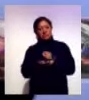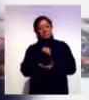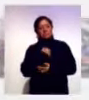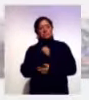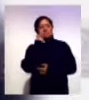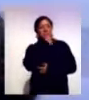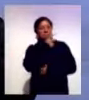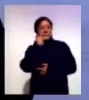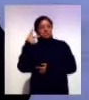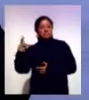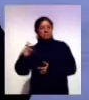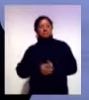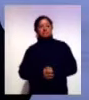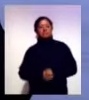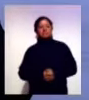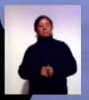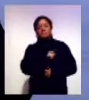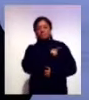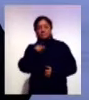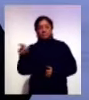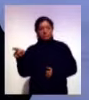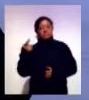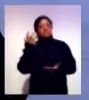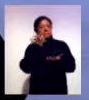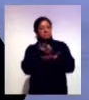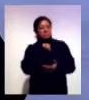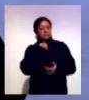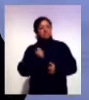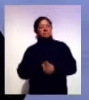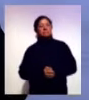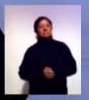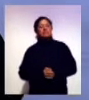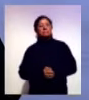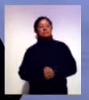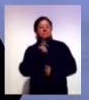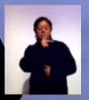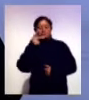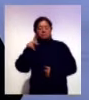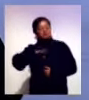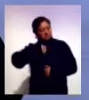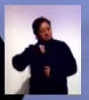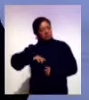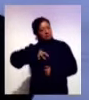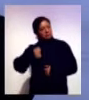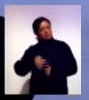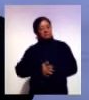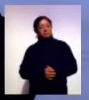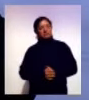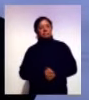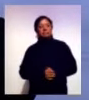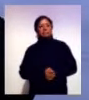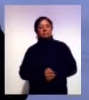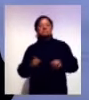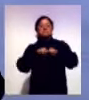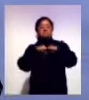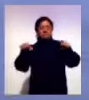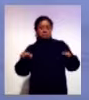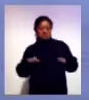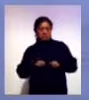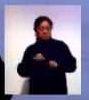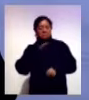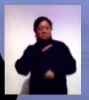ustedes. Son campeones a base de su propio esfuerzo. Tienen un equipo, quien